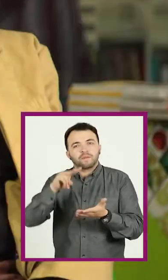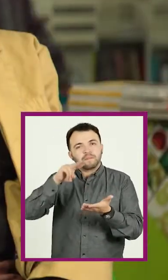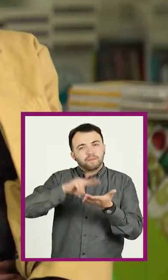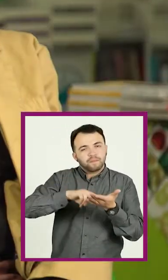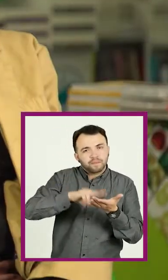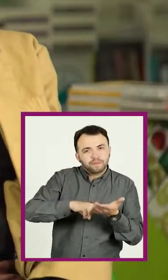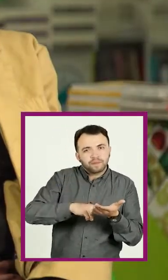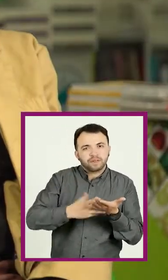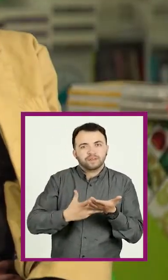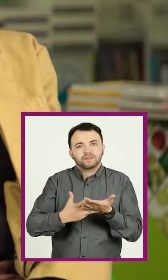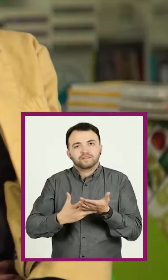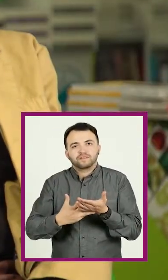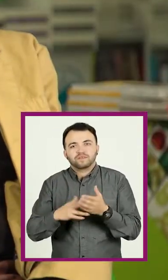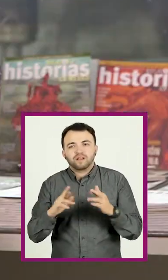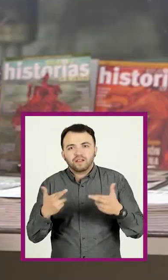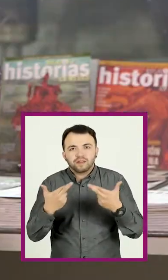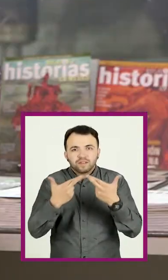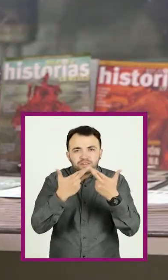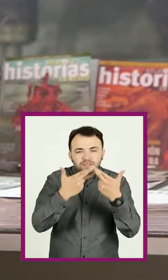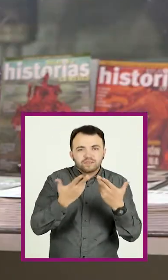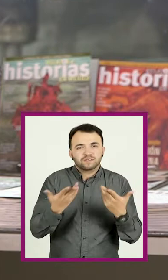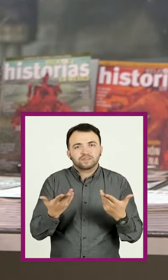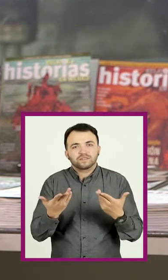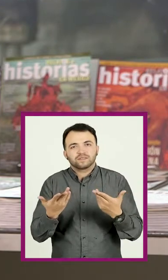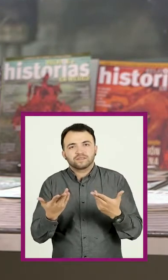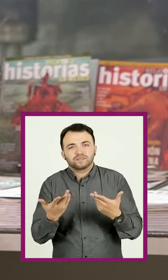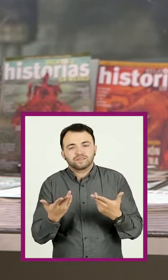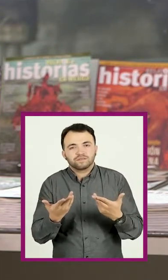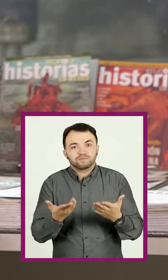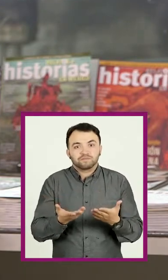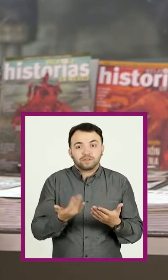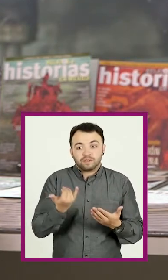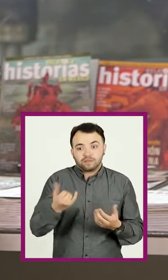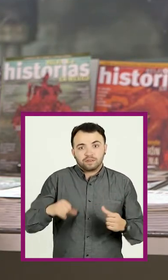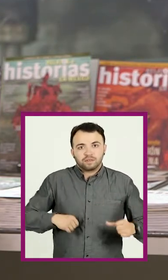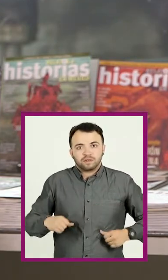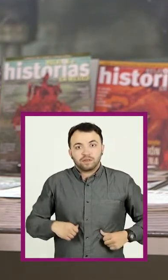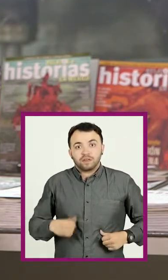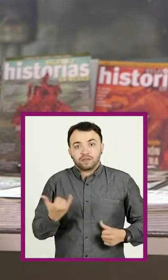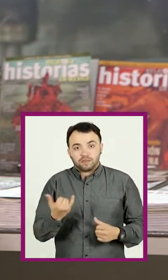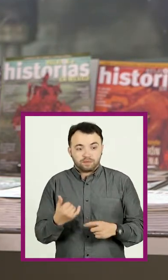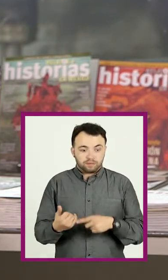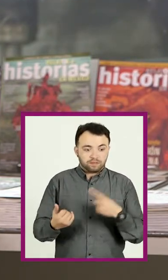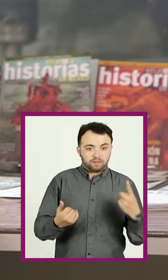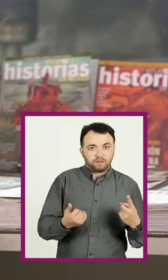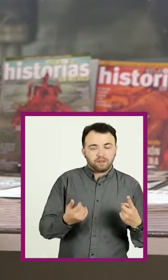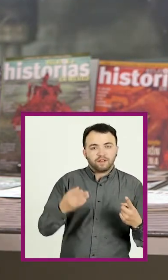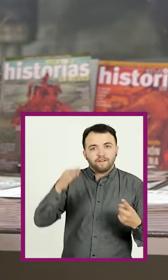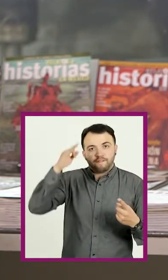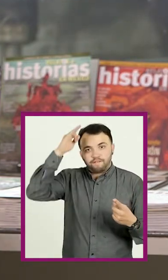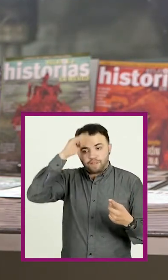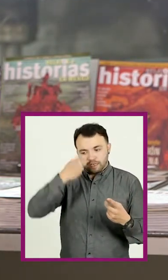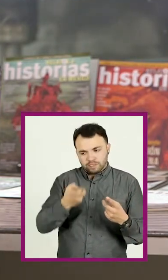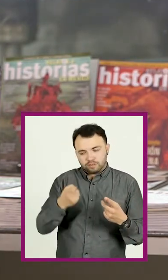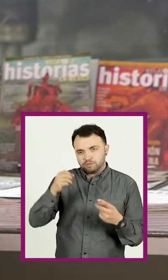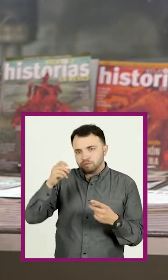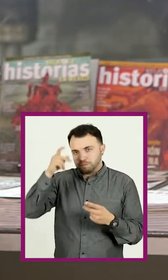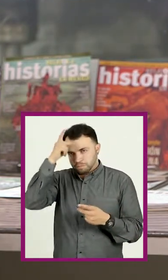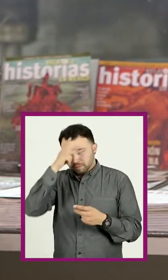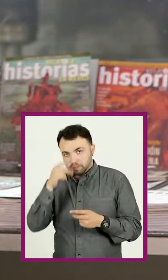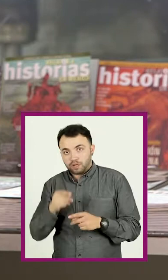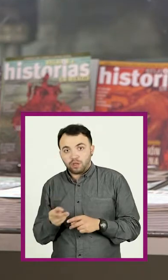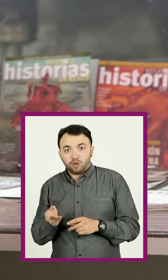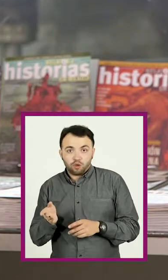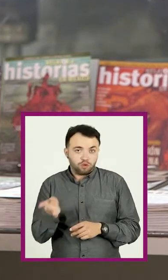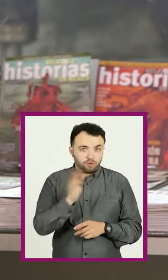su idiosincrasia, etcétera. Y por otro lado está la filosofía, que dice, el filósofo en